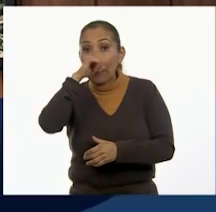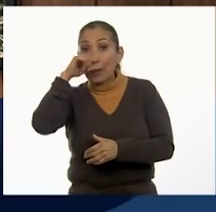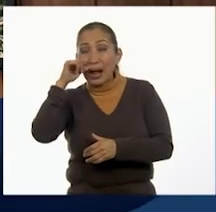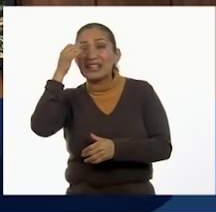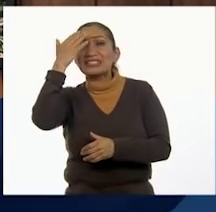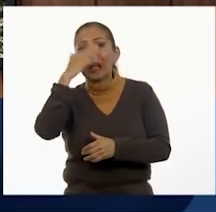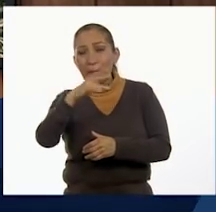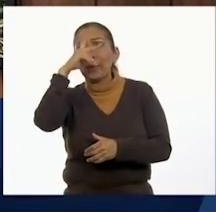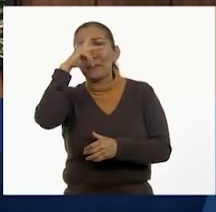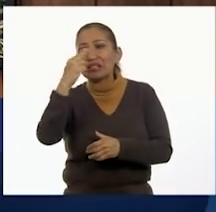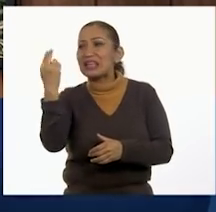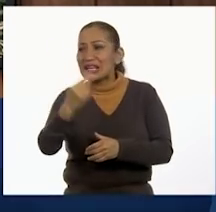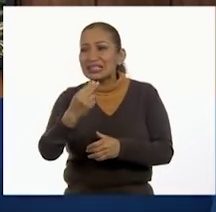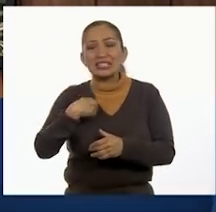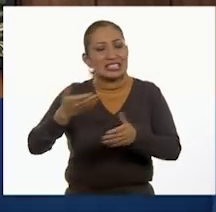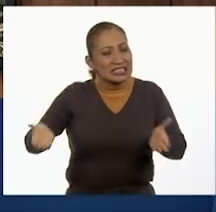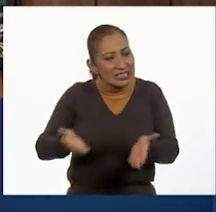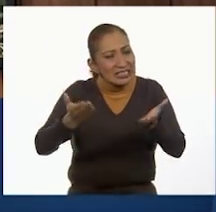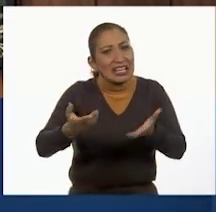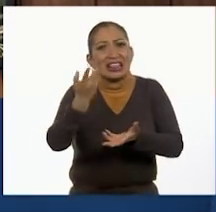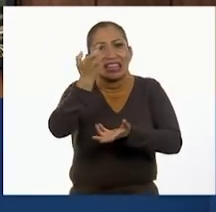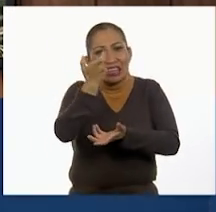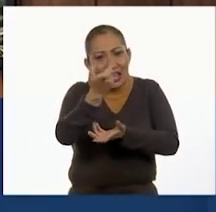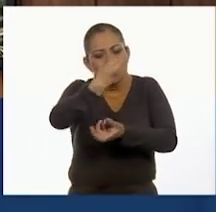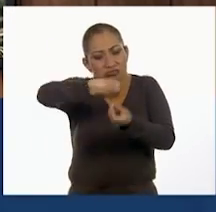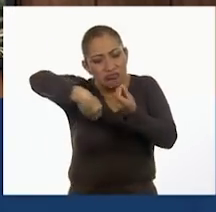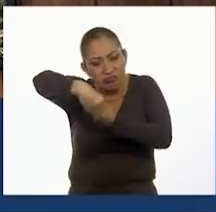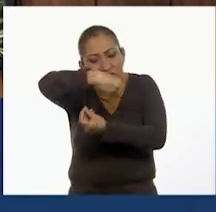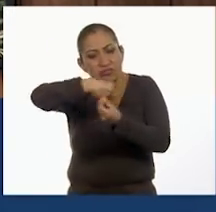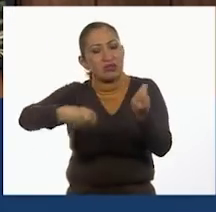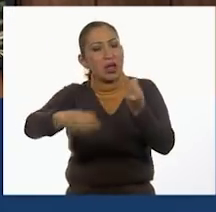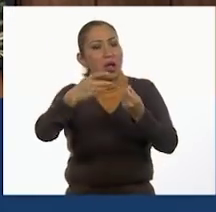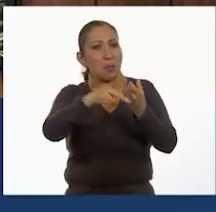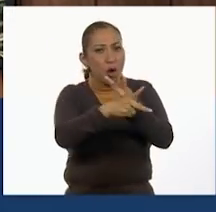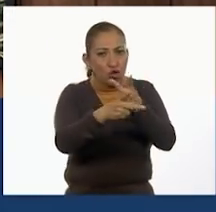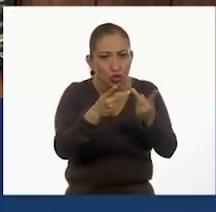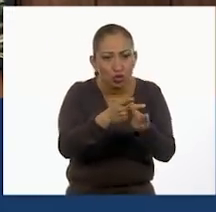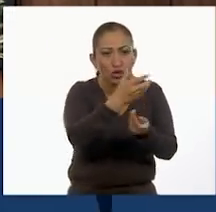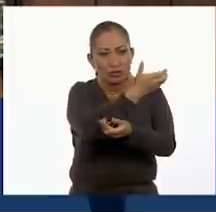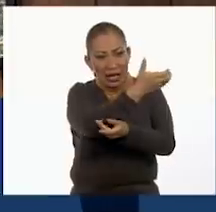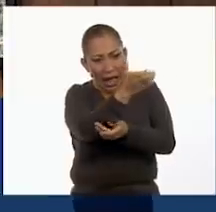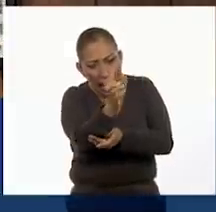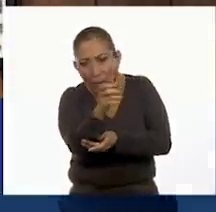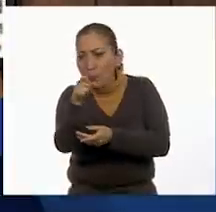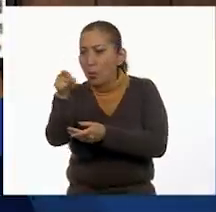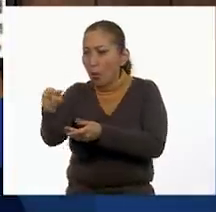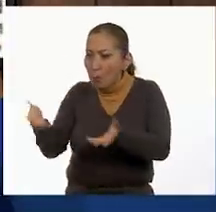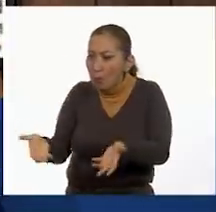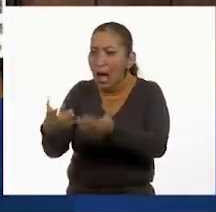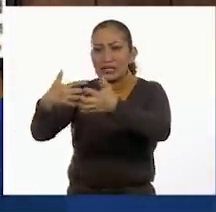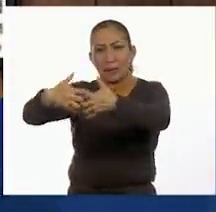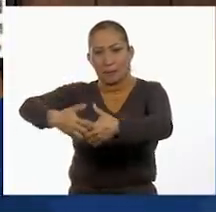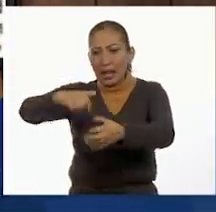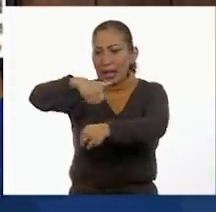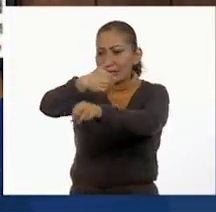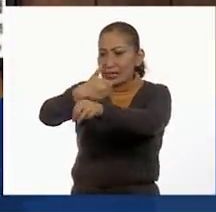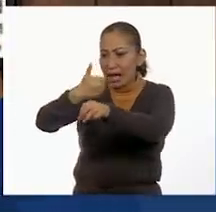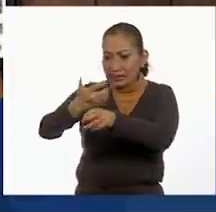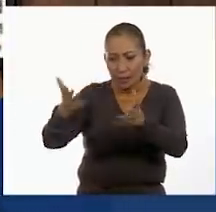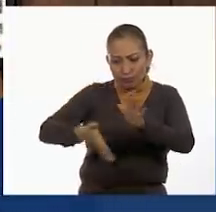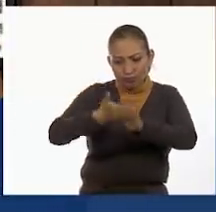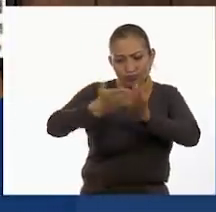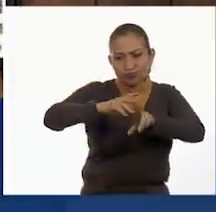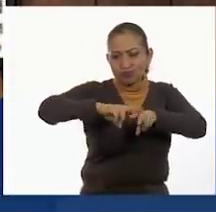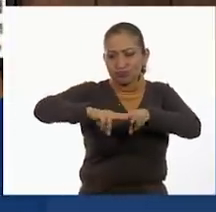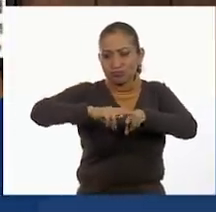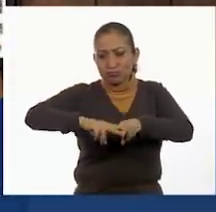sabía que el país necesitaba impulsar su economía, reactivar la producción agrícola, fomentar la industria, construir